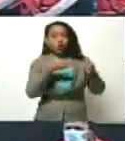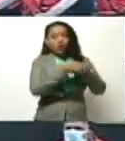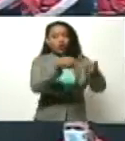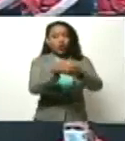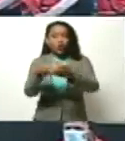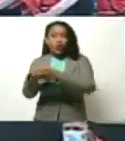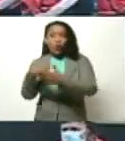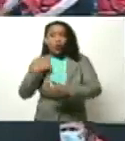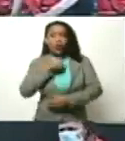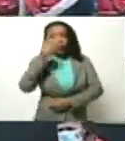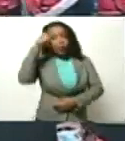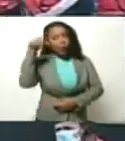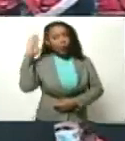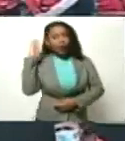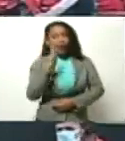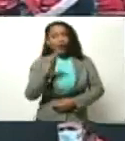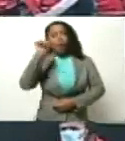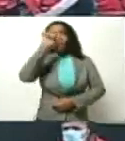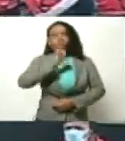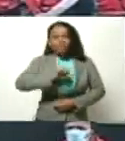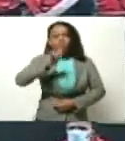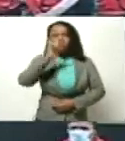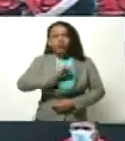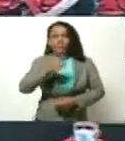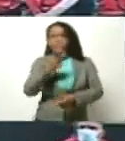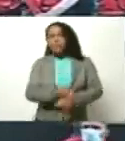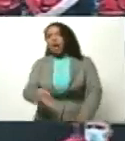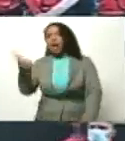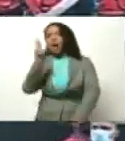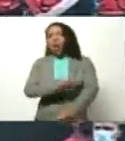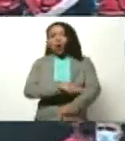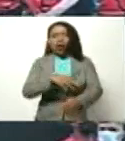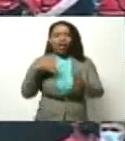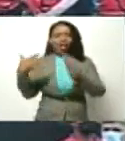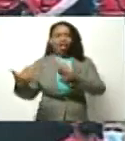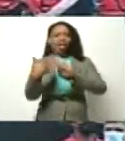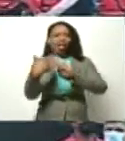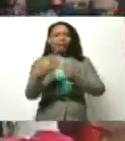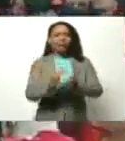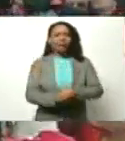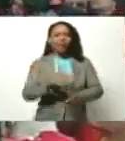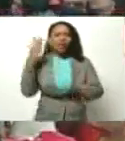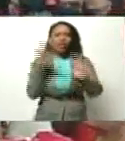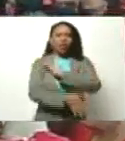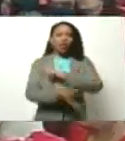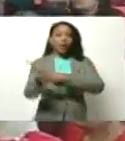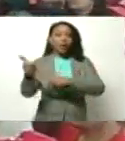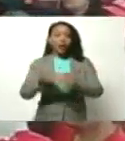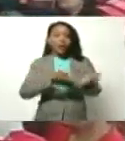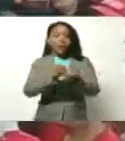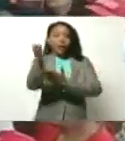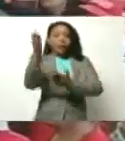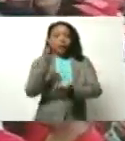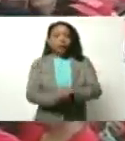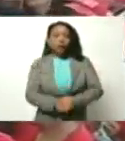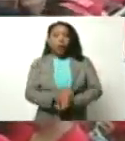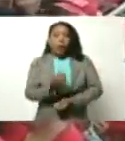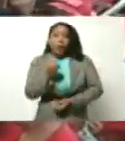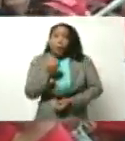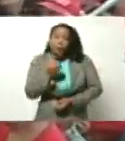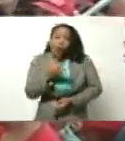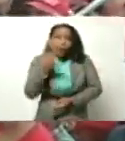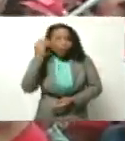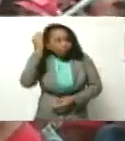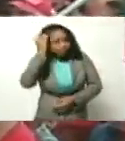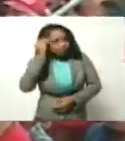nuestro pueblo ha venido resistiendo la peor de las agresiones y sobre esa lealtad Bueno ni